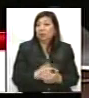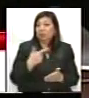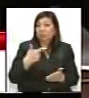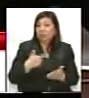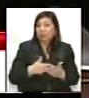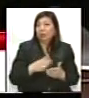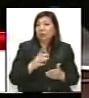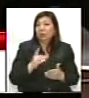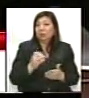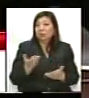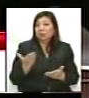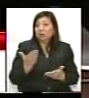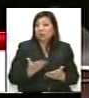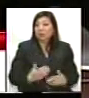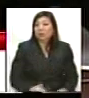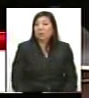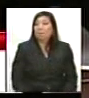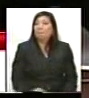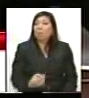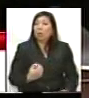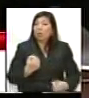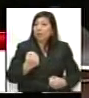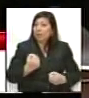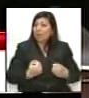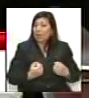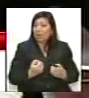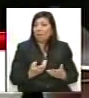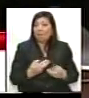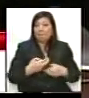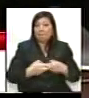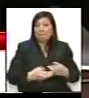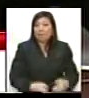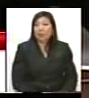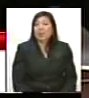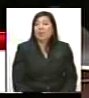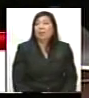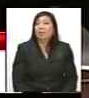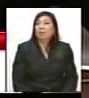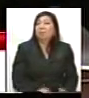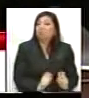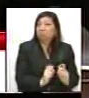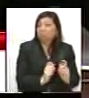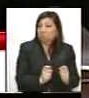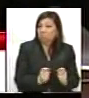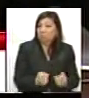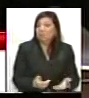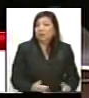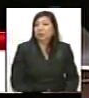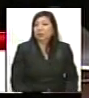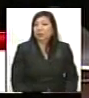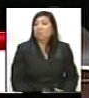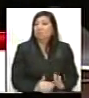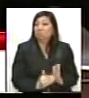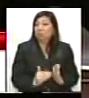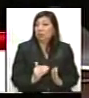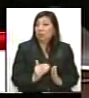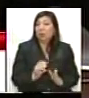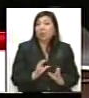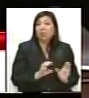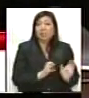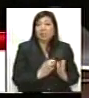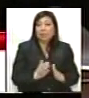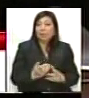diesel adquiridos por el transportista al productor distribuido el distribuidor mayorista o el establecimiento